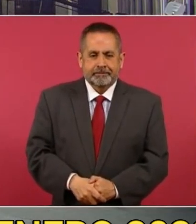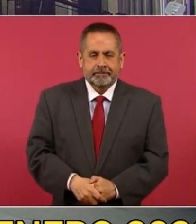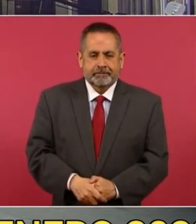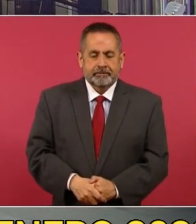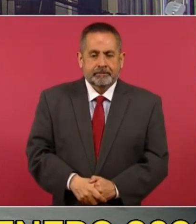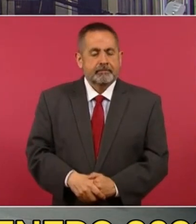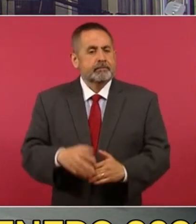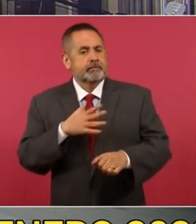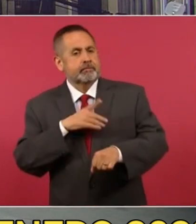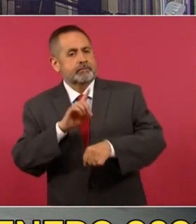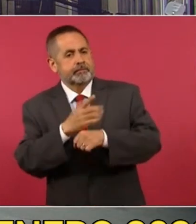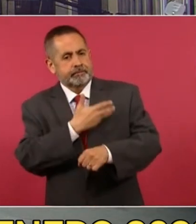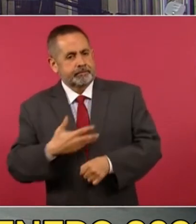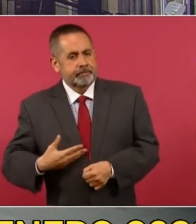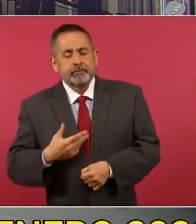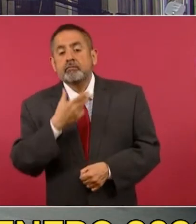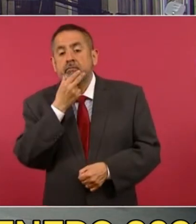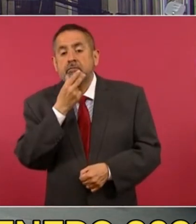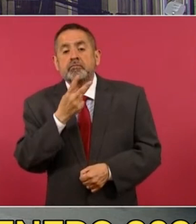Buenos días, presidente.